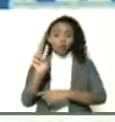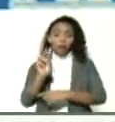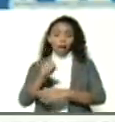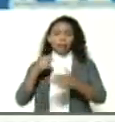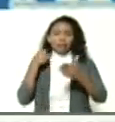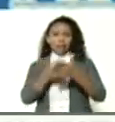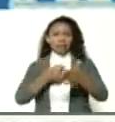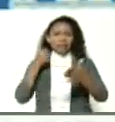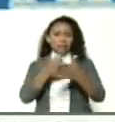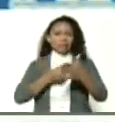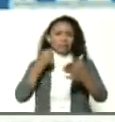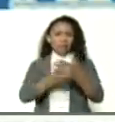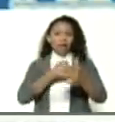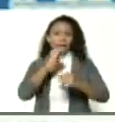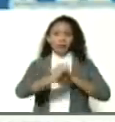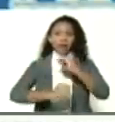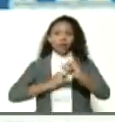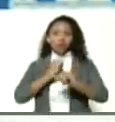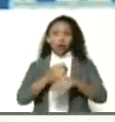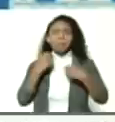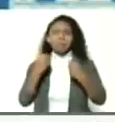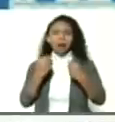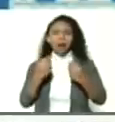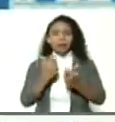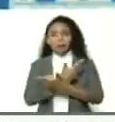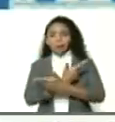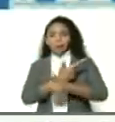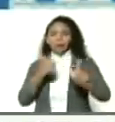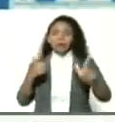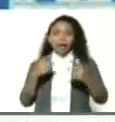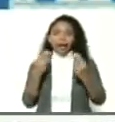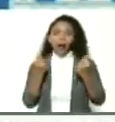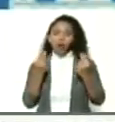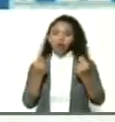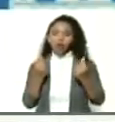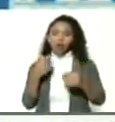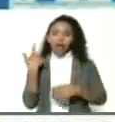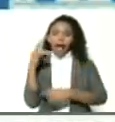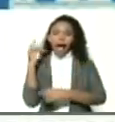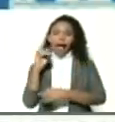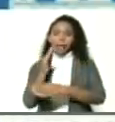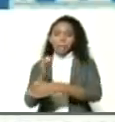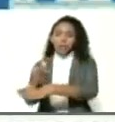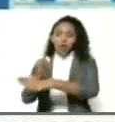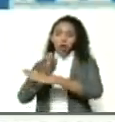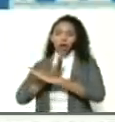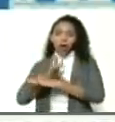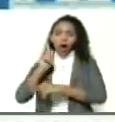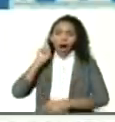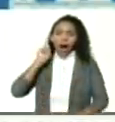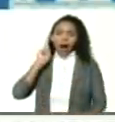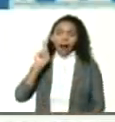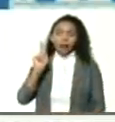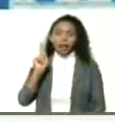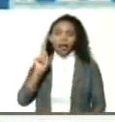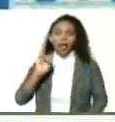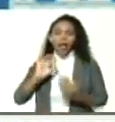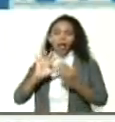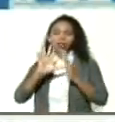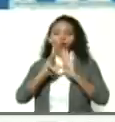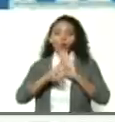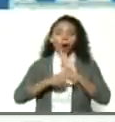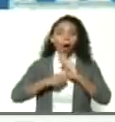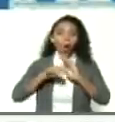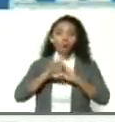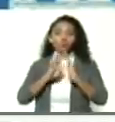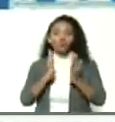batalla internacional para liberar recursos que están bloqueados, bueno, que están secuestrados en el